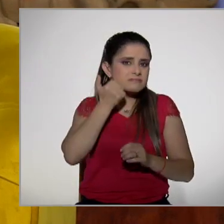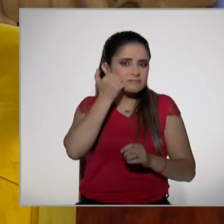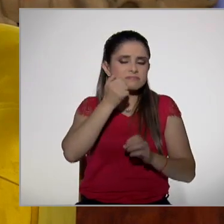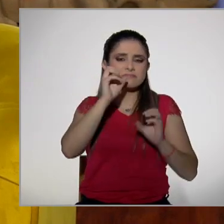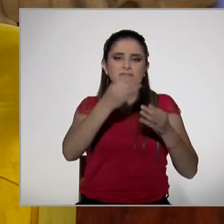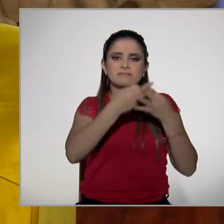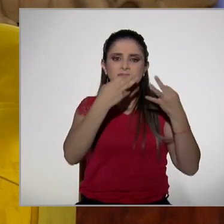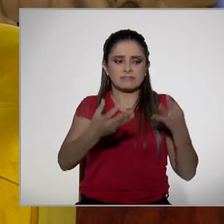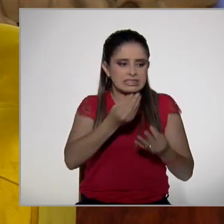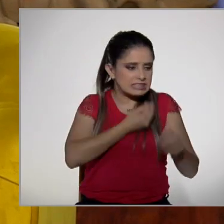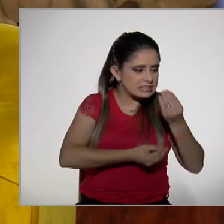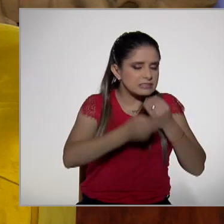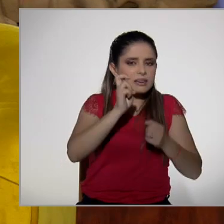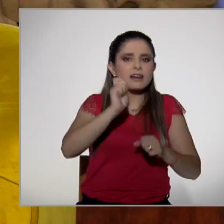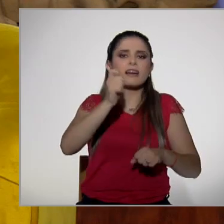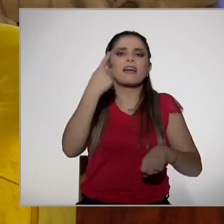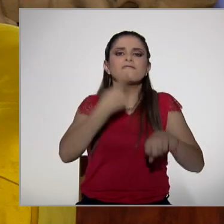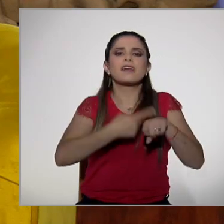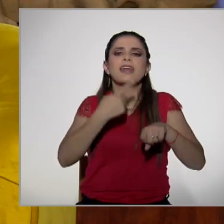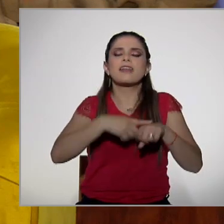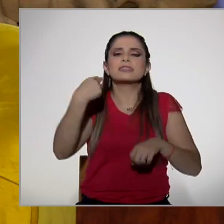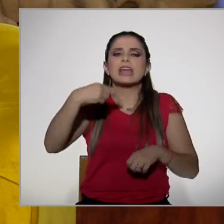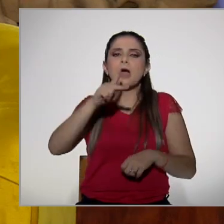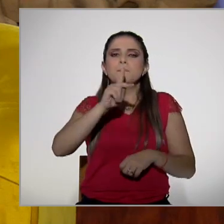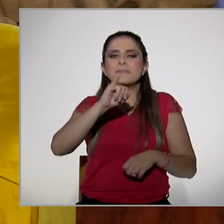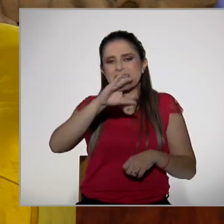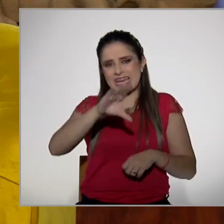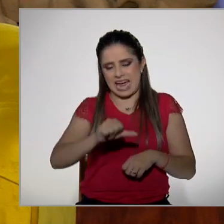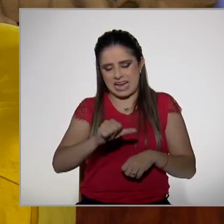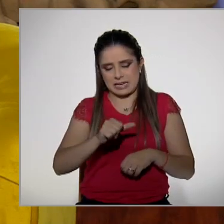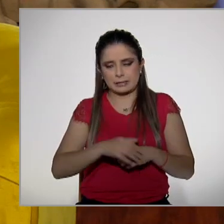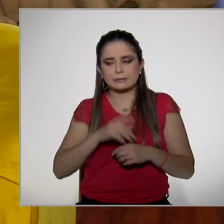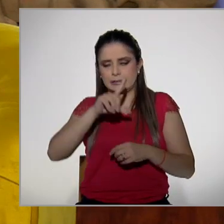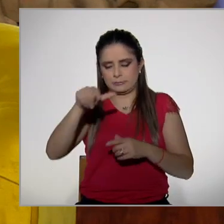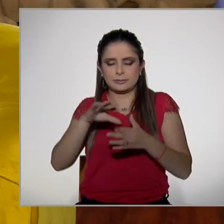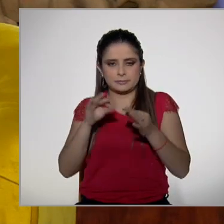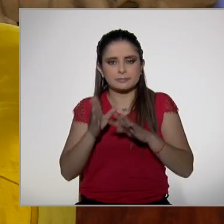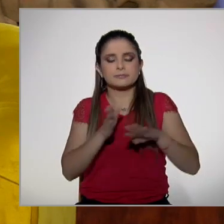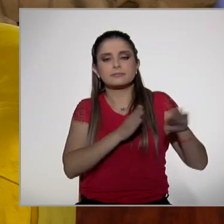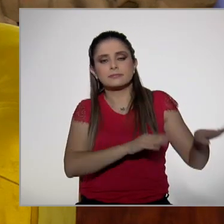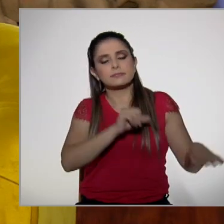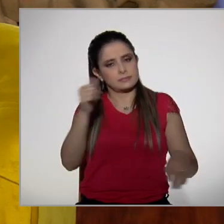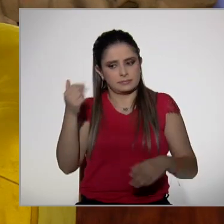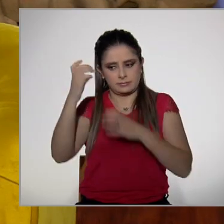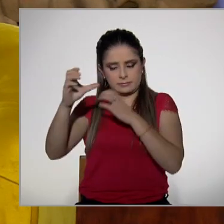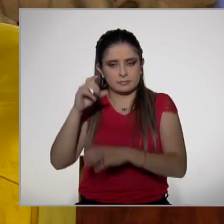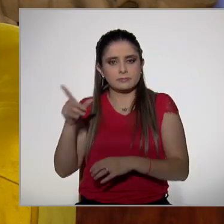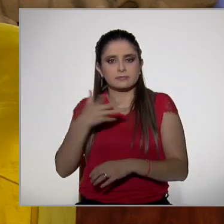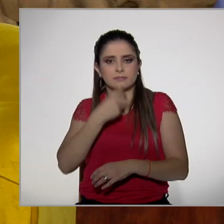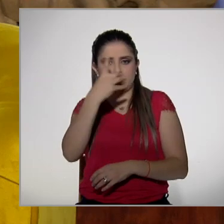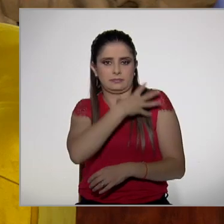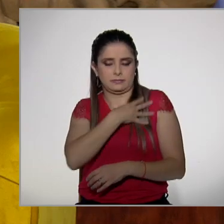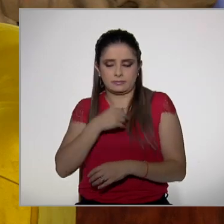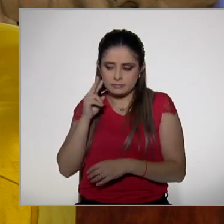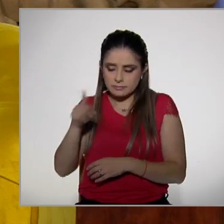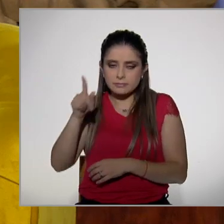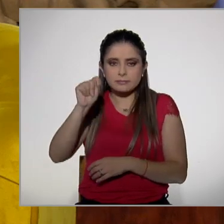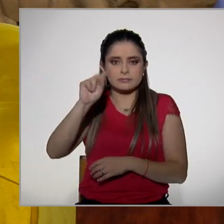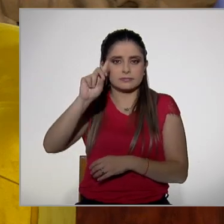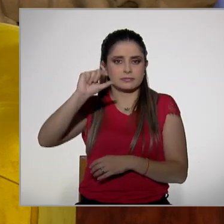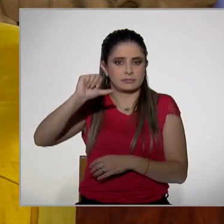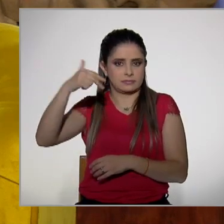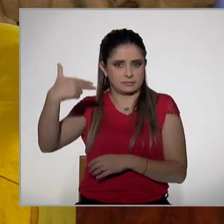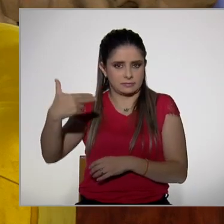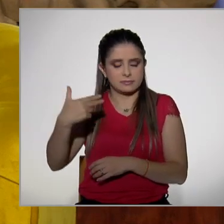esto se asocia por si también me lee nos dice que ella tiene un hijo con déficit de atención e hiperactividad